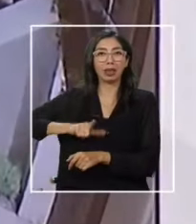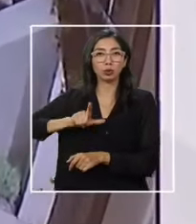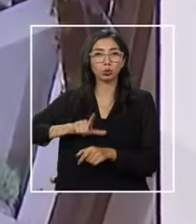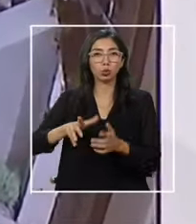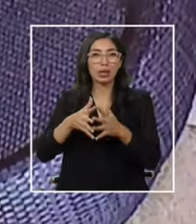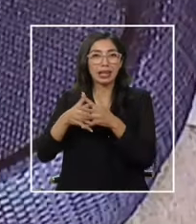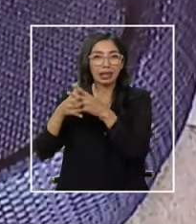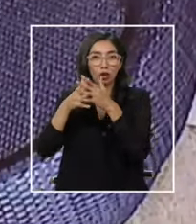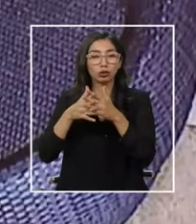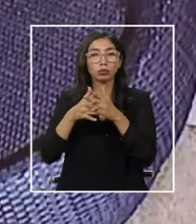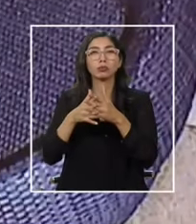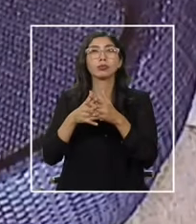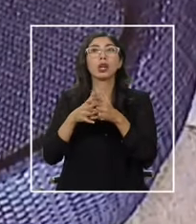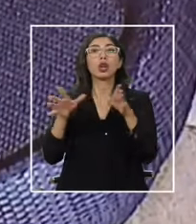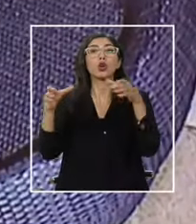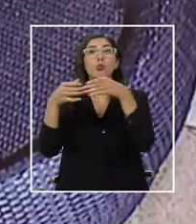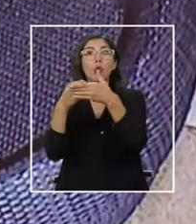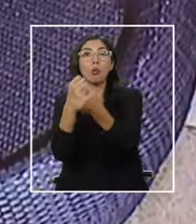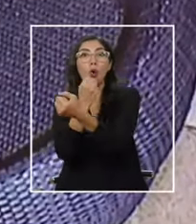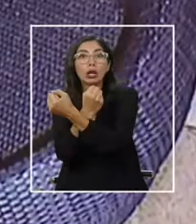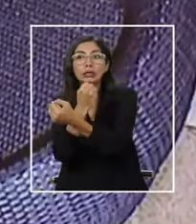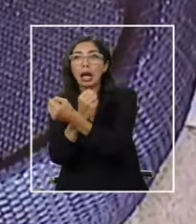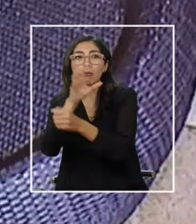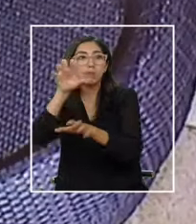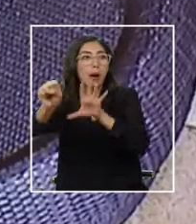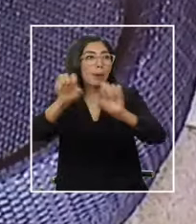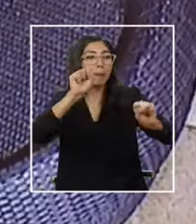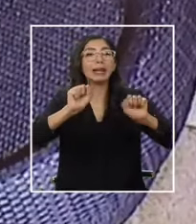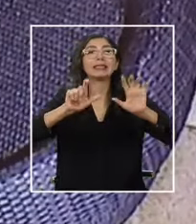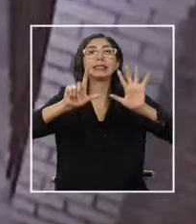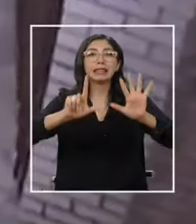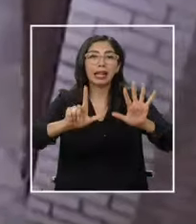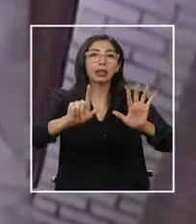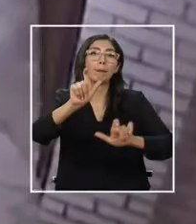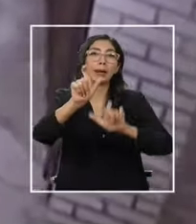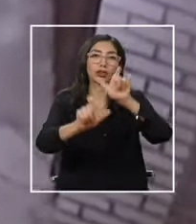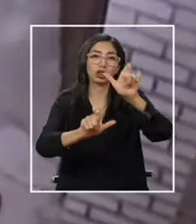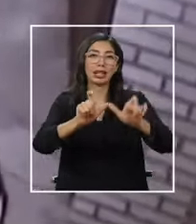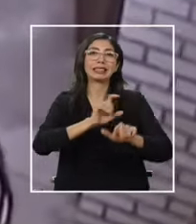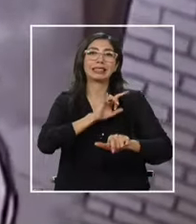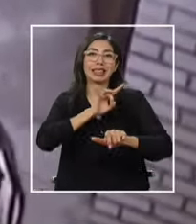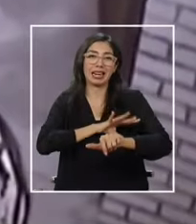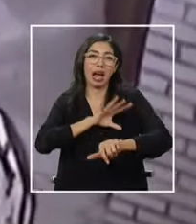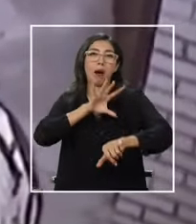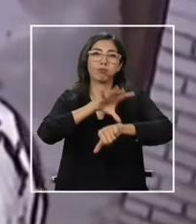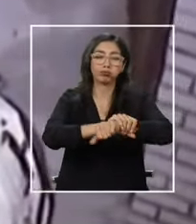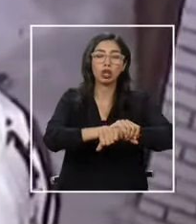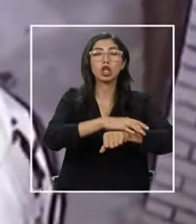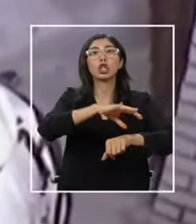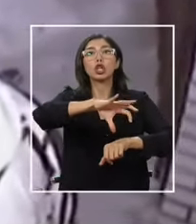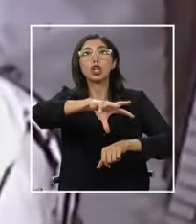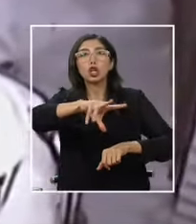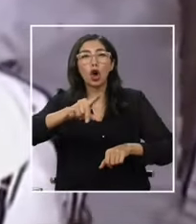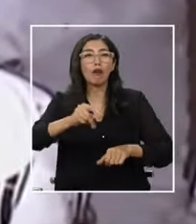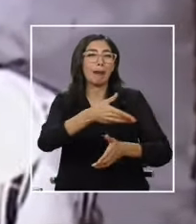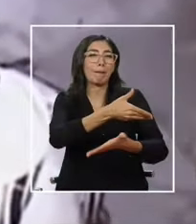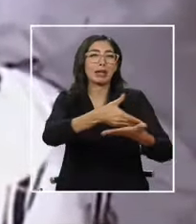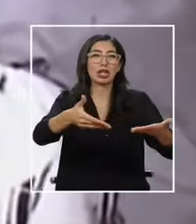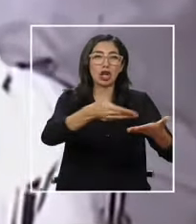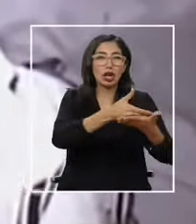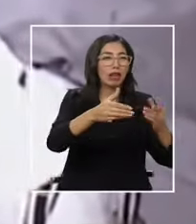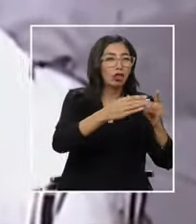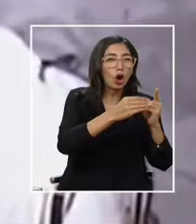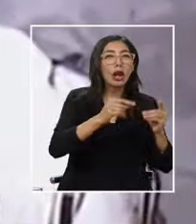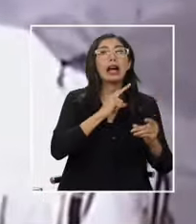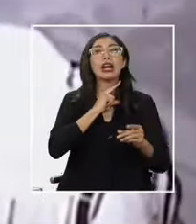Las policías formaron un grupo de trabajo y atraparon a 7 personas de Chile que han estado robando millones. $800,000 en joyas y